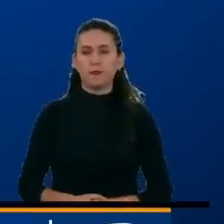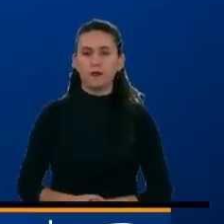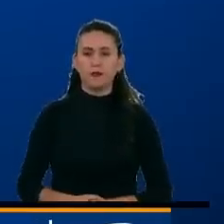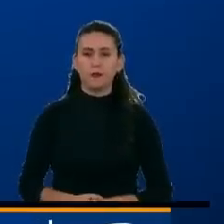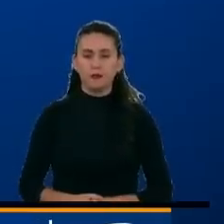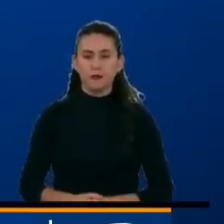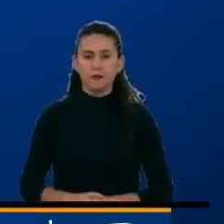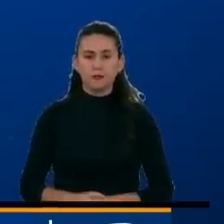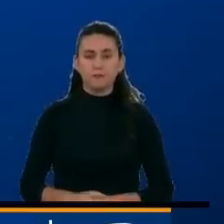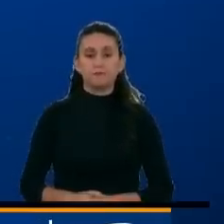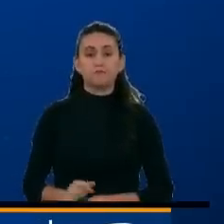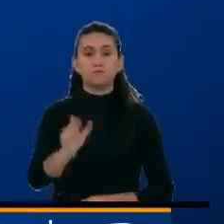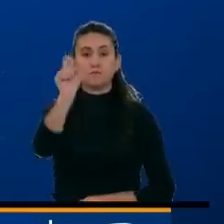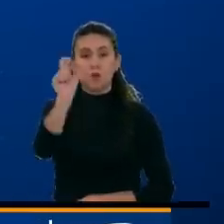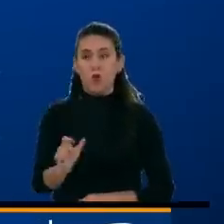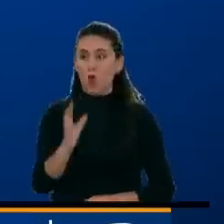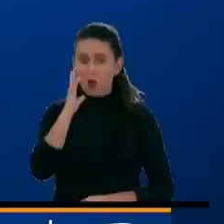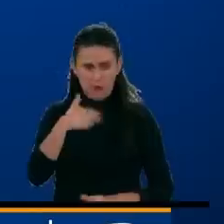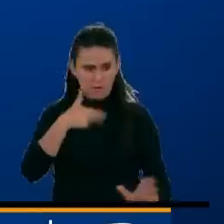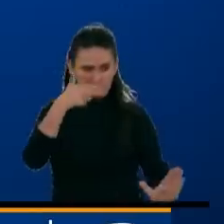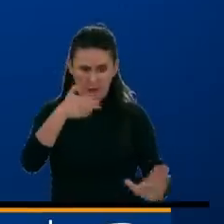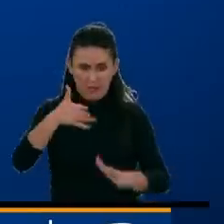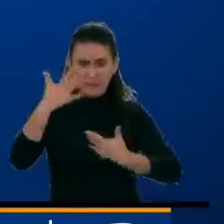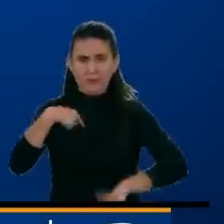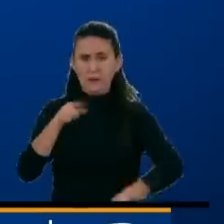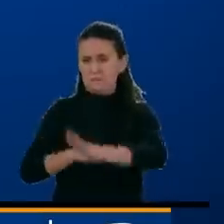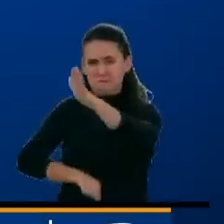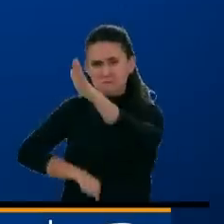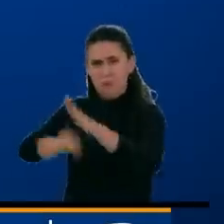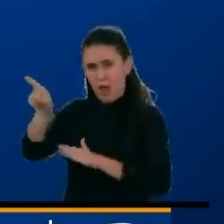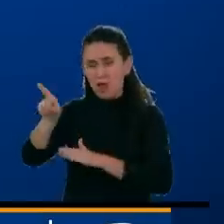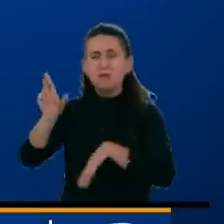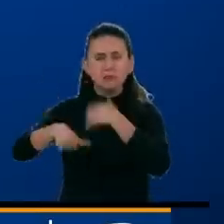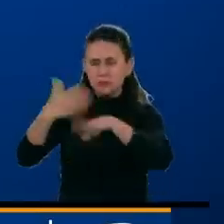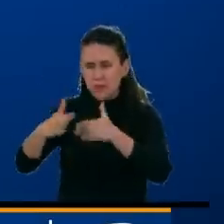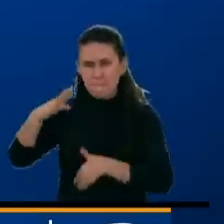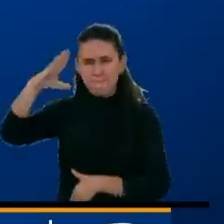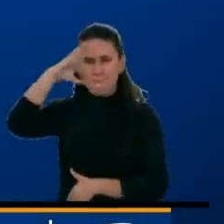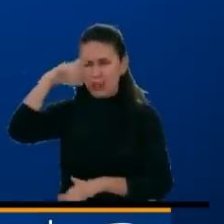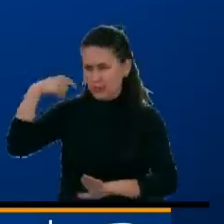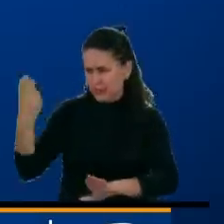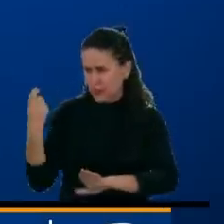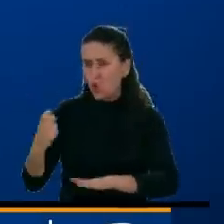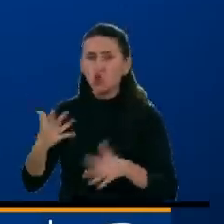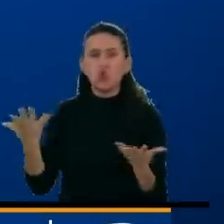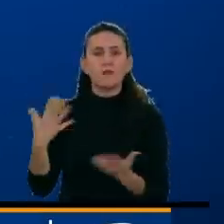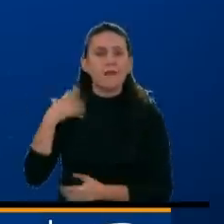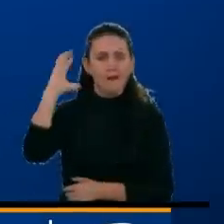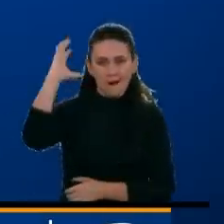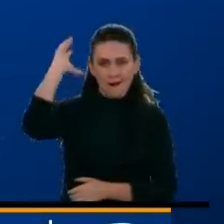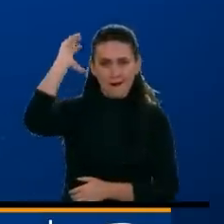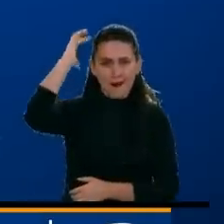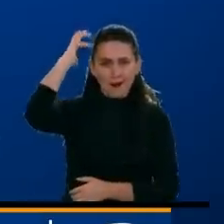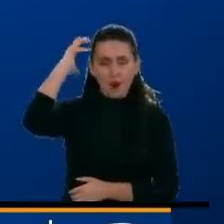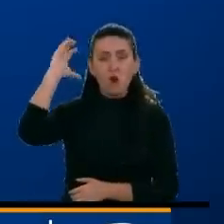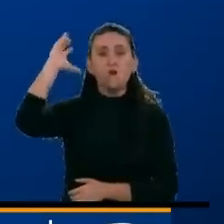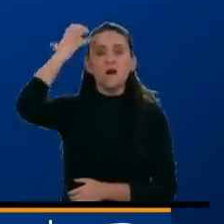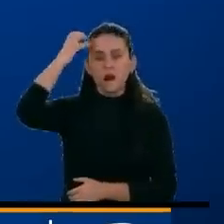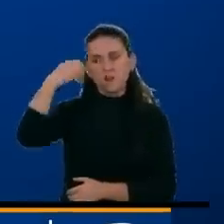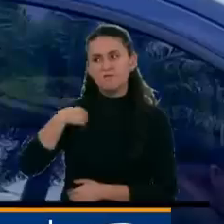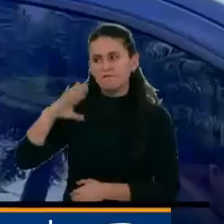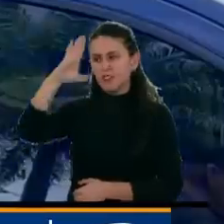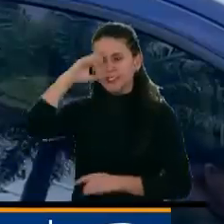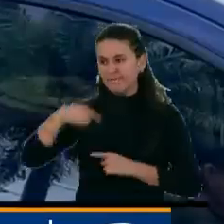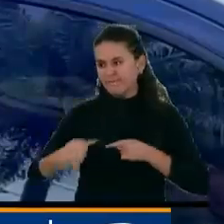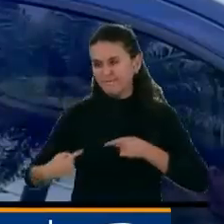tras el crimen John Freddy Cardona emprendió la huida horas más tarde fue encontrado por la policía en Cartago Valle donde enfrentó a las autoridades